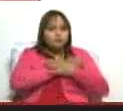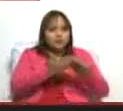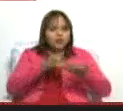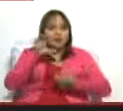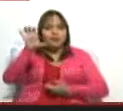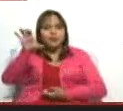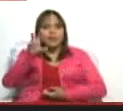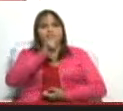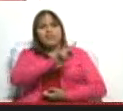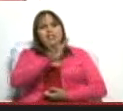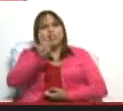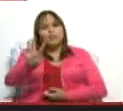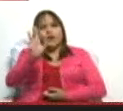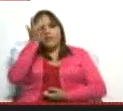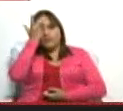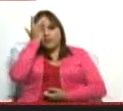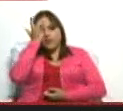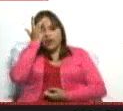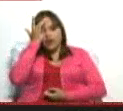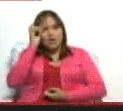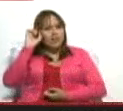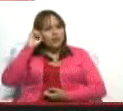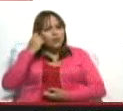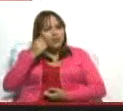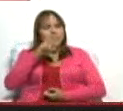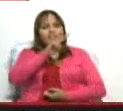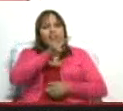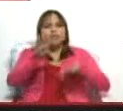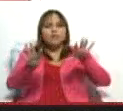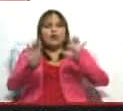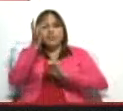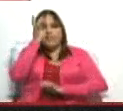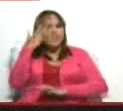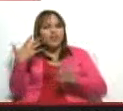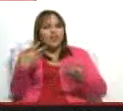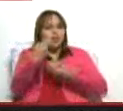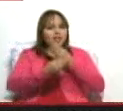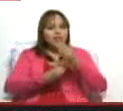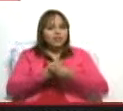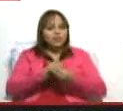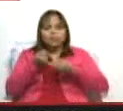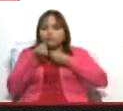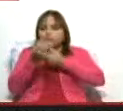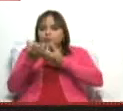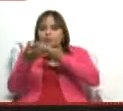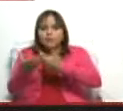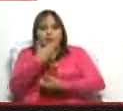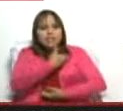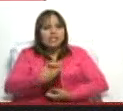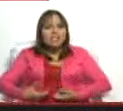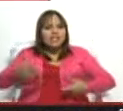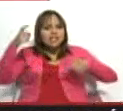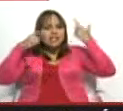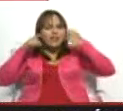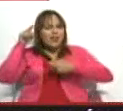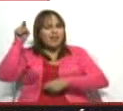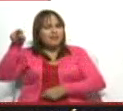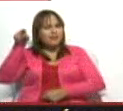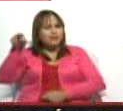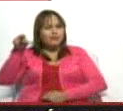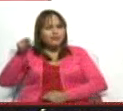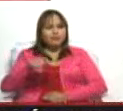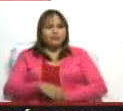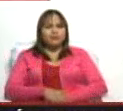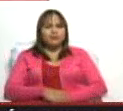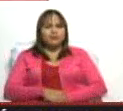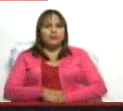29 de febrero, 29 de febrero. ¿Recuerdan qué pasó el 29 de febrero? Discurso del comandante Chávez allá